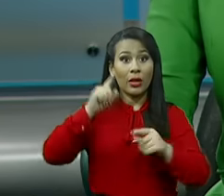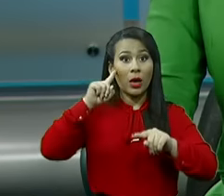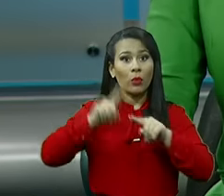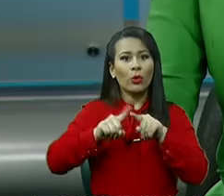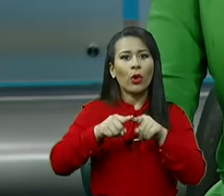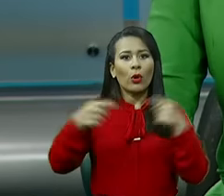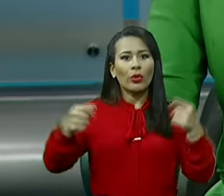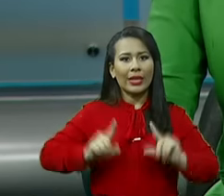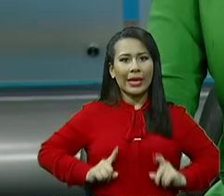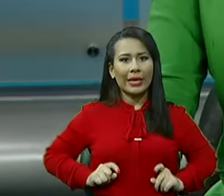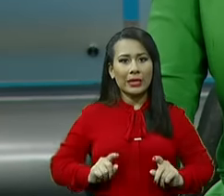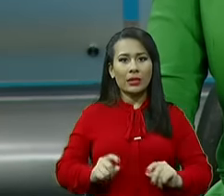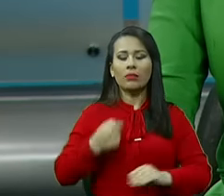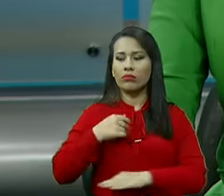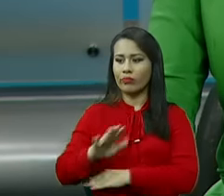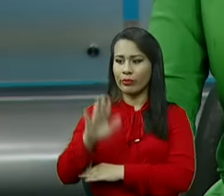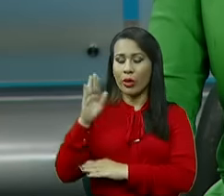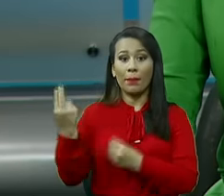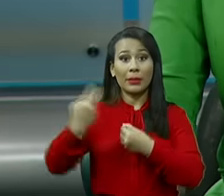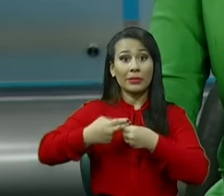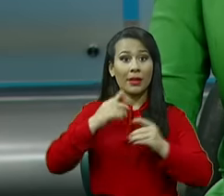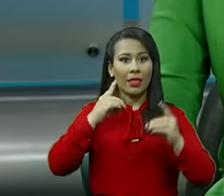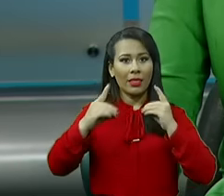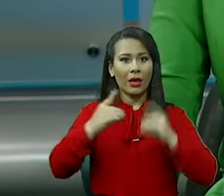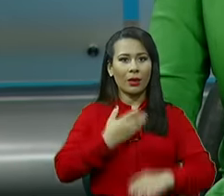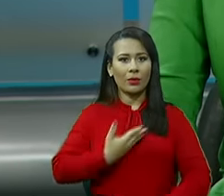el cáncer y participó en el diálogo